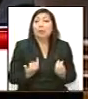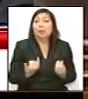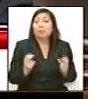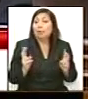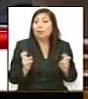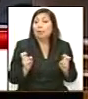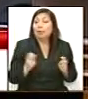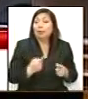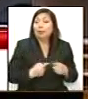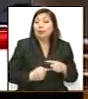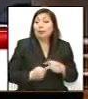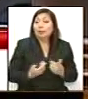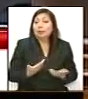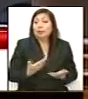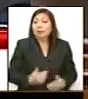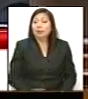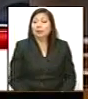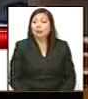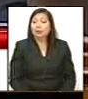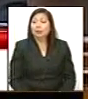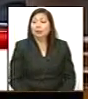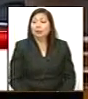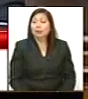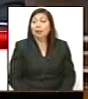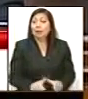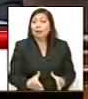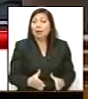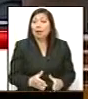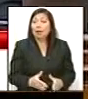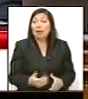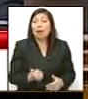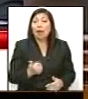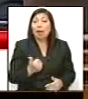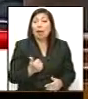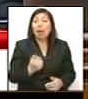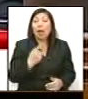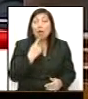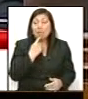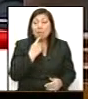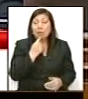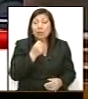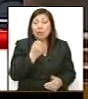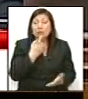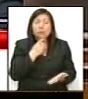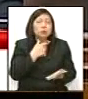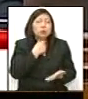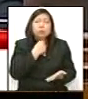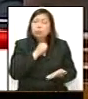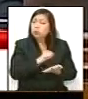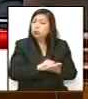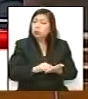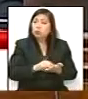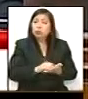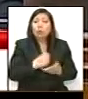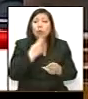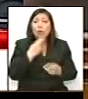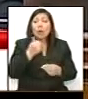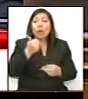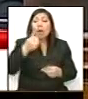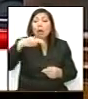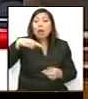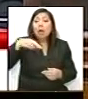solo reivindica al gran amauta José María Arguedas, sino además